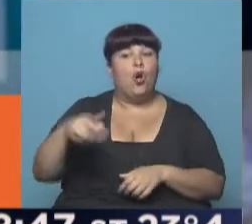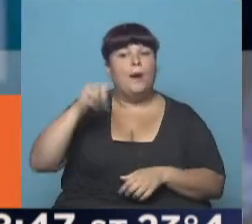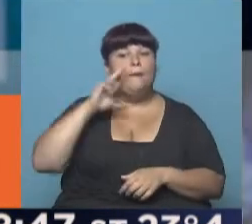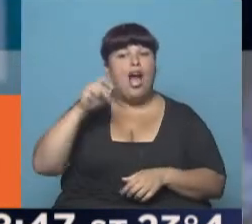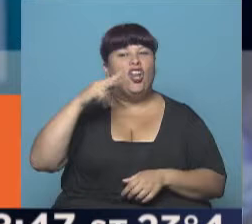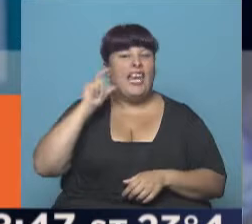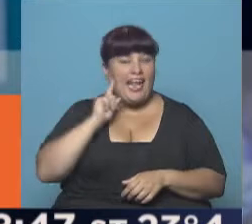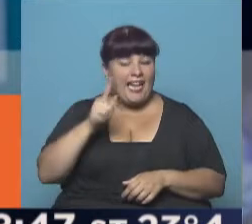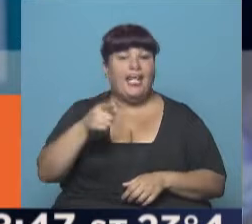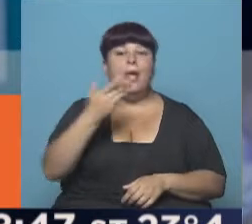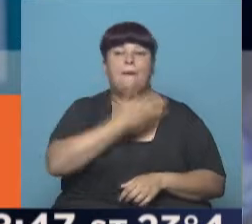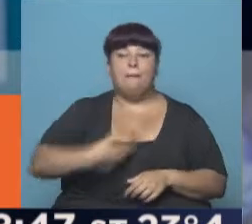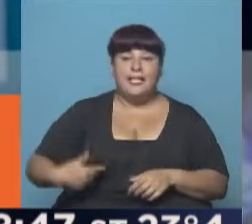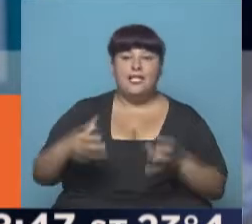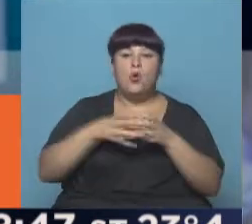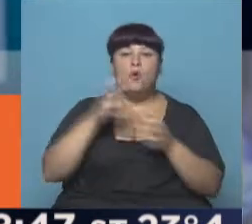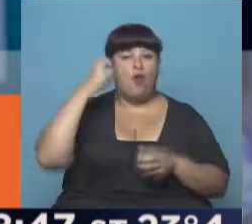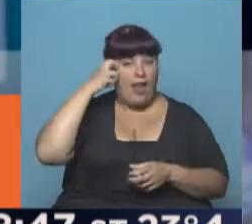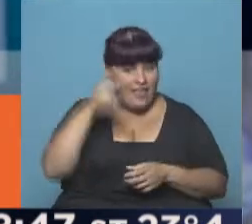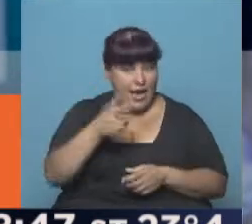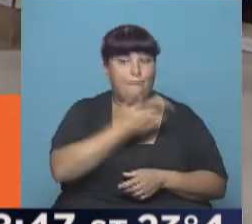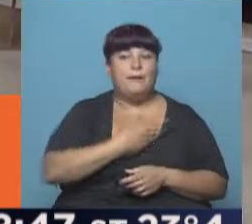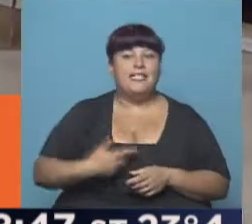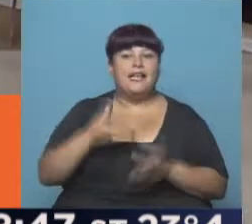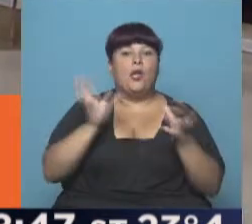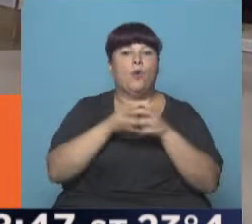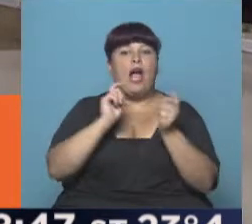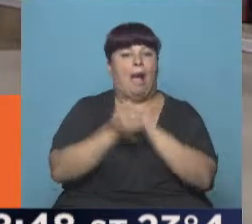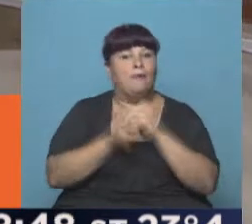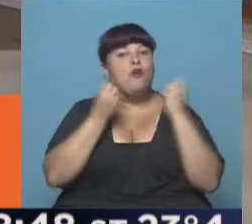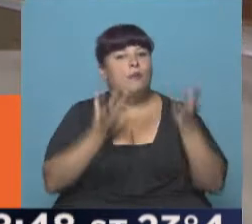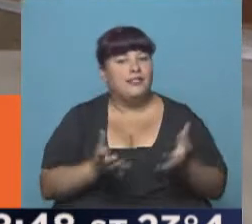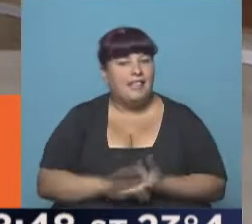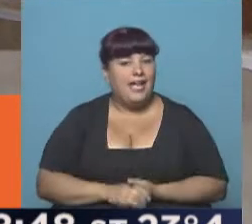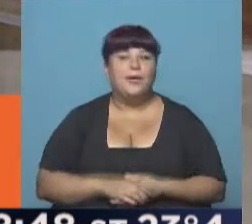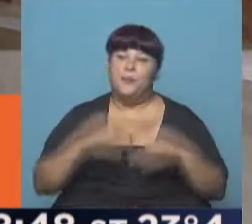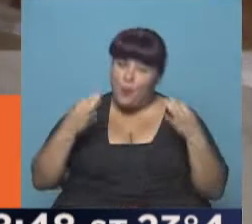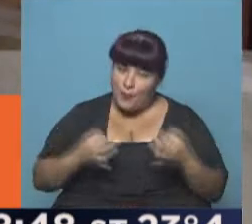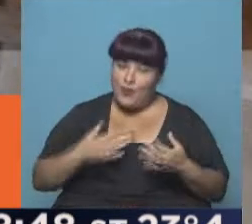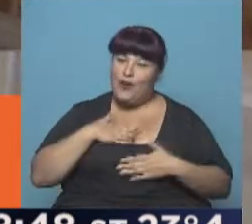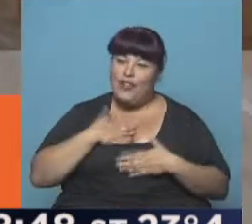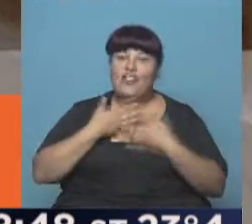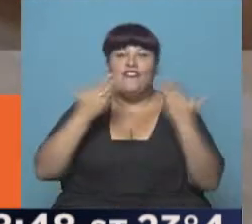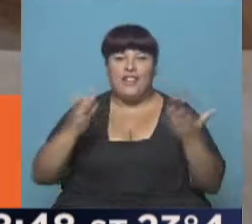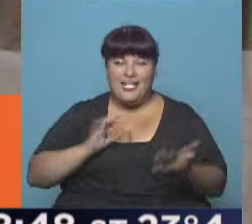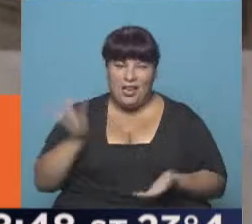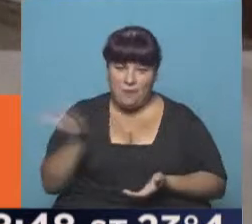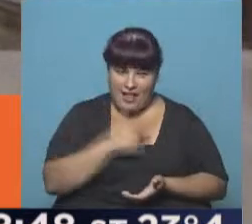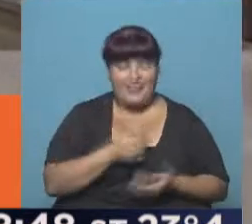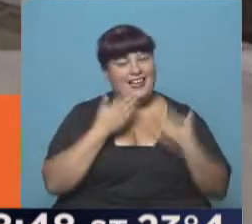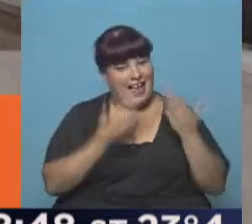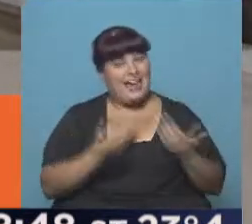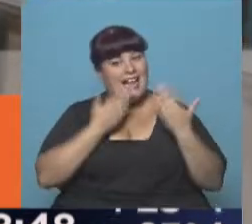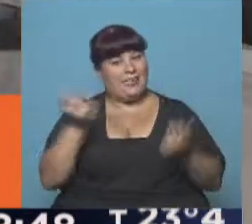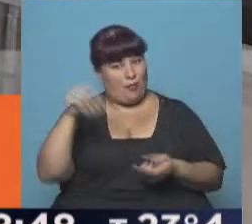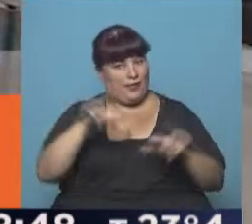Mario Negri, presidente del bloque de la Unión Cívica Radical, presidente del Interbloque de Cambiemos. ¿Cómo le va? Bien, un gusto, feliz año a todos. Gracias, y